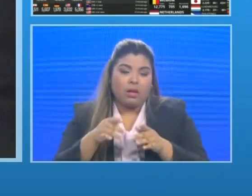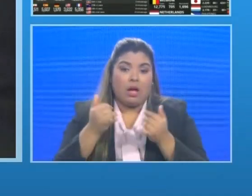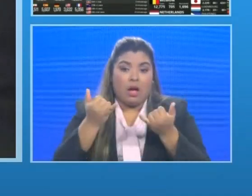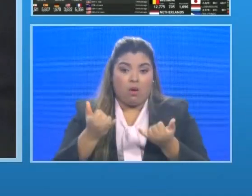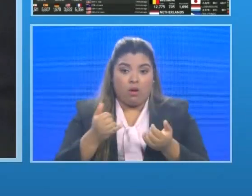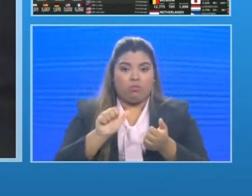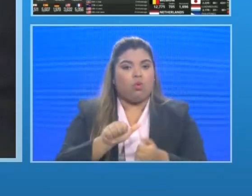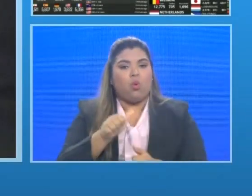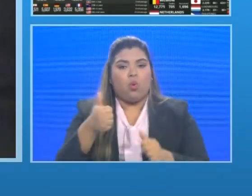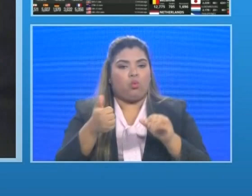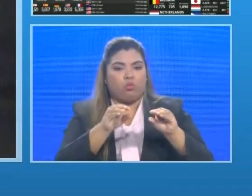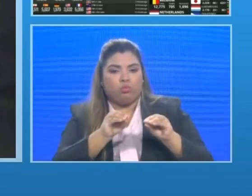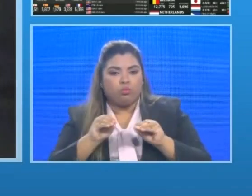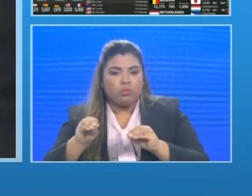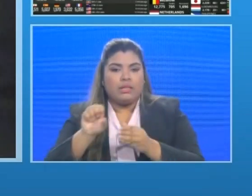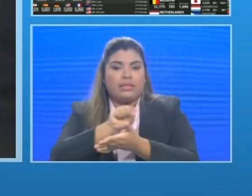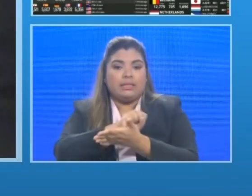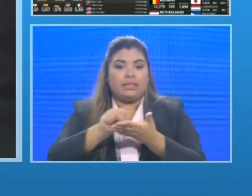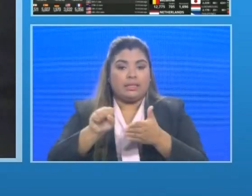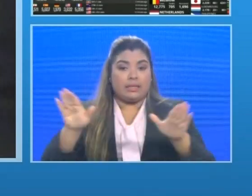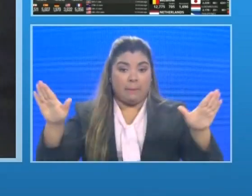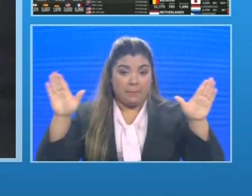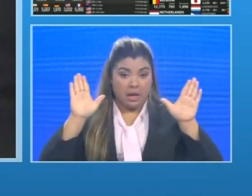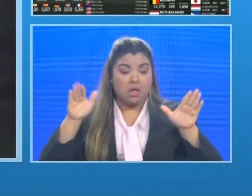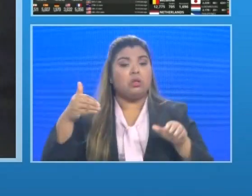descentralizado. San Miguelito tiene un número